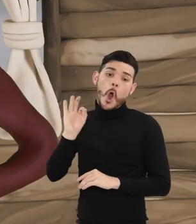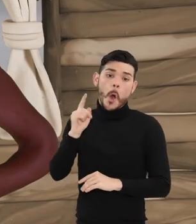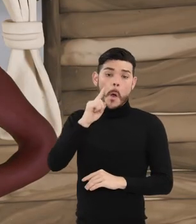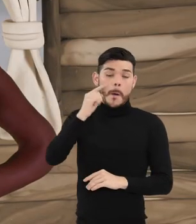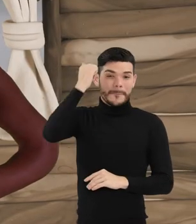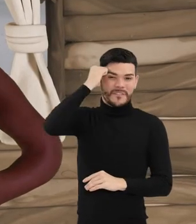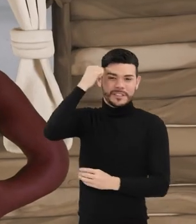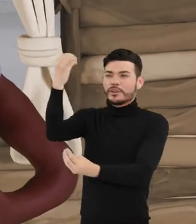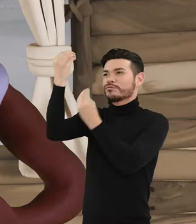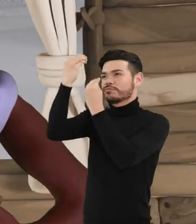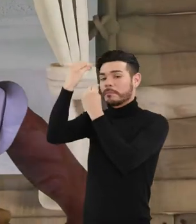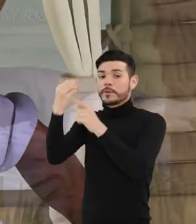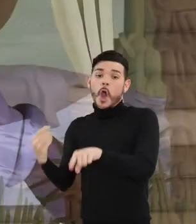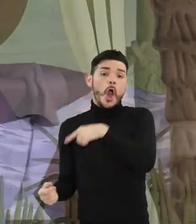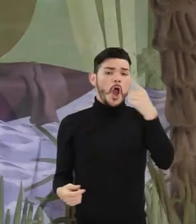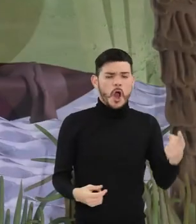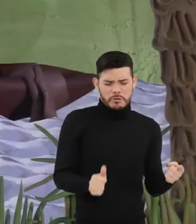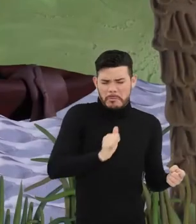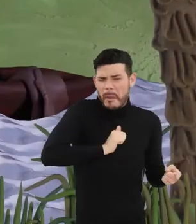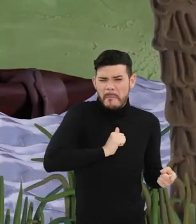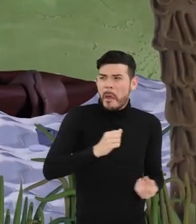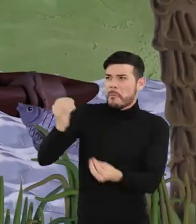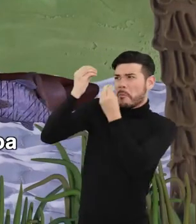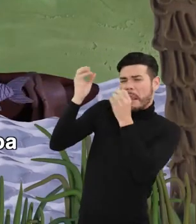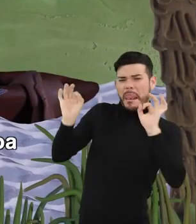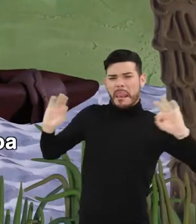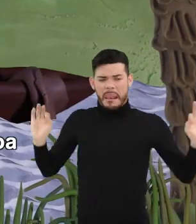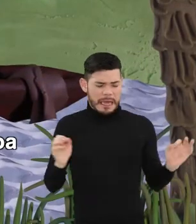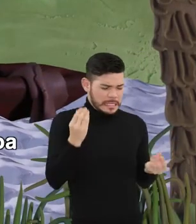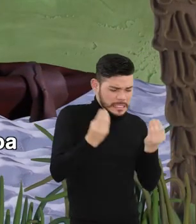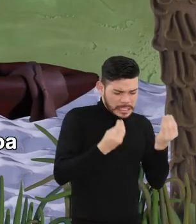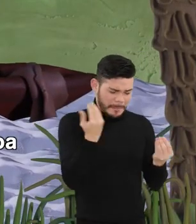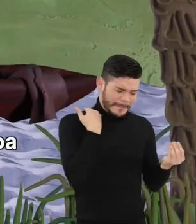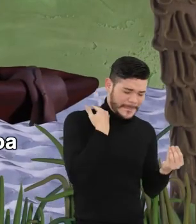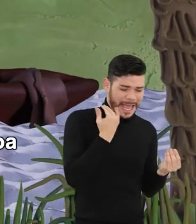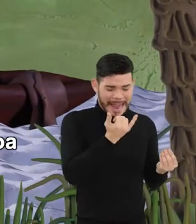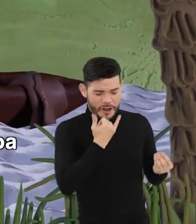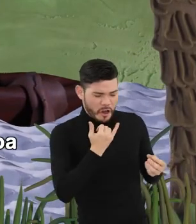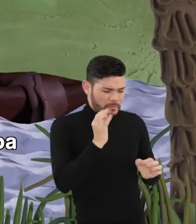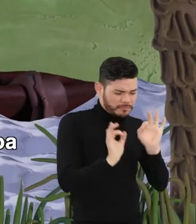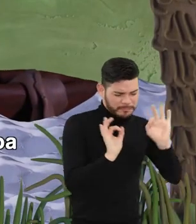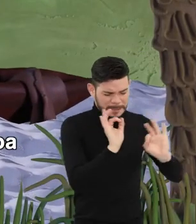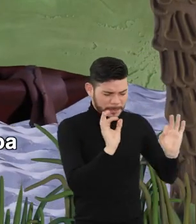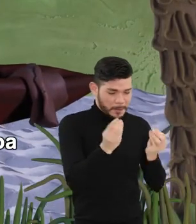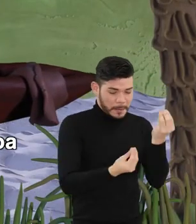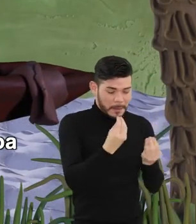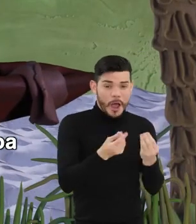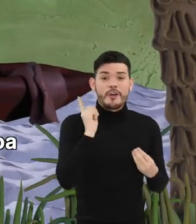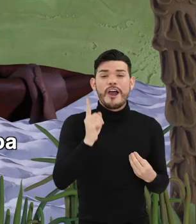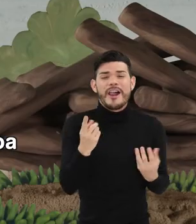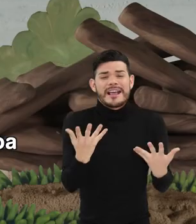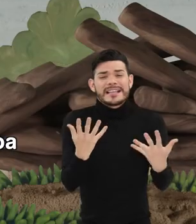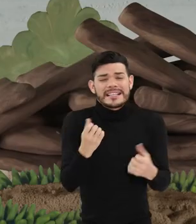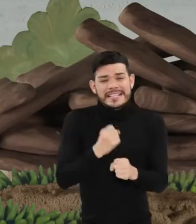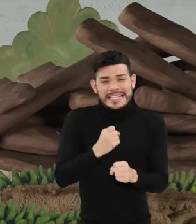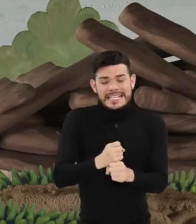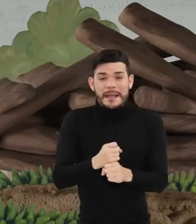otros lo hicieron por sí mismos mediante prueba y error, respondiendo al deseo de tener una canoa para trabajar en la